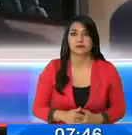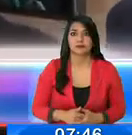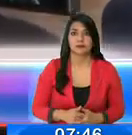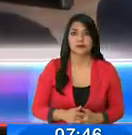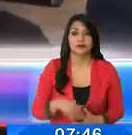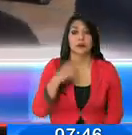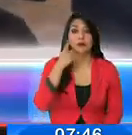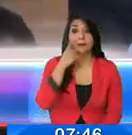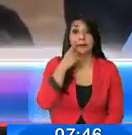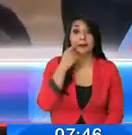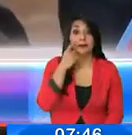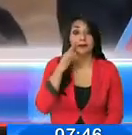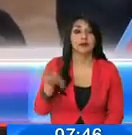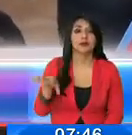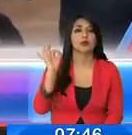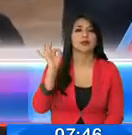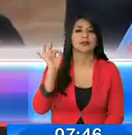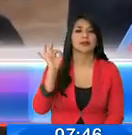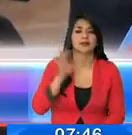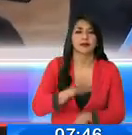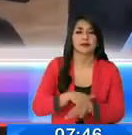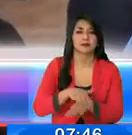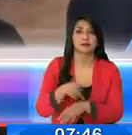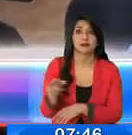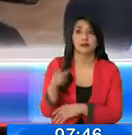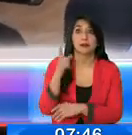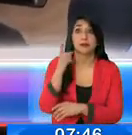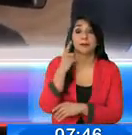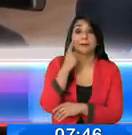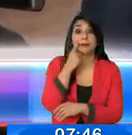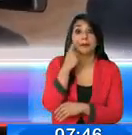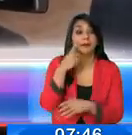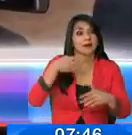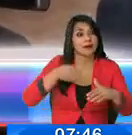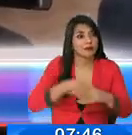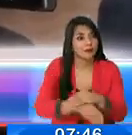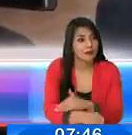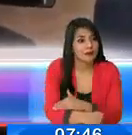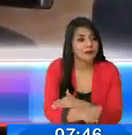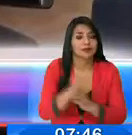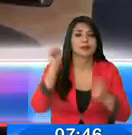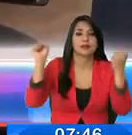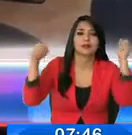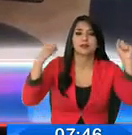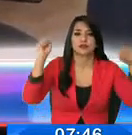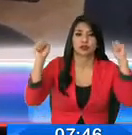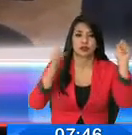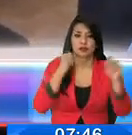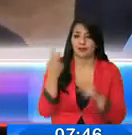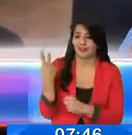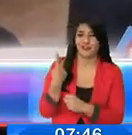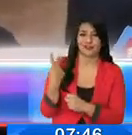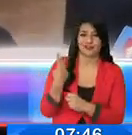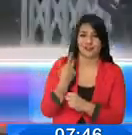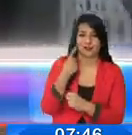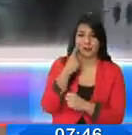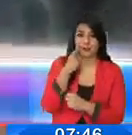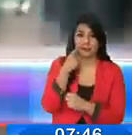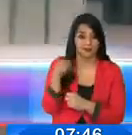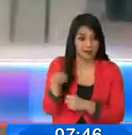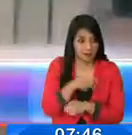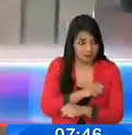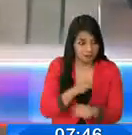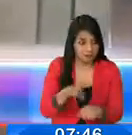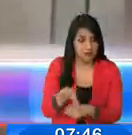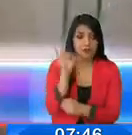menor, a la chica, porque ingresa al lugar donde ella estaba. Estábamos con la gente, el padre le vio.